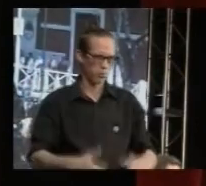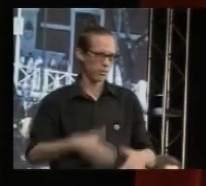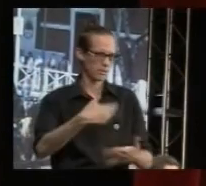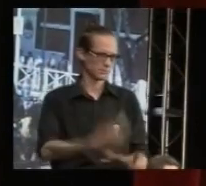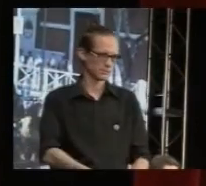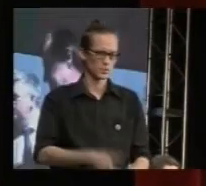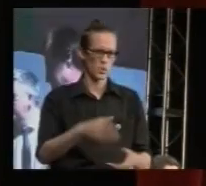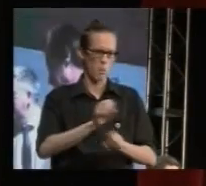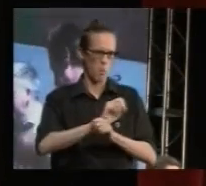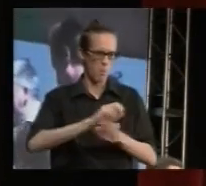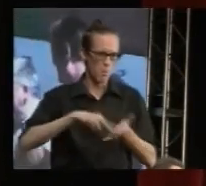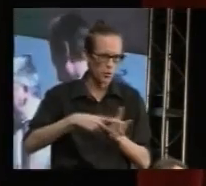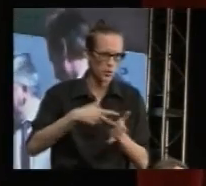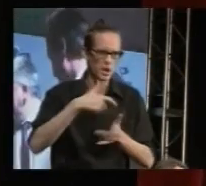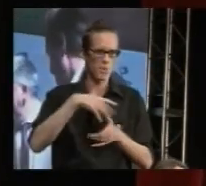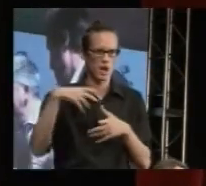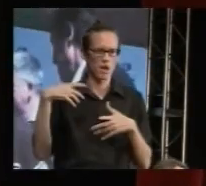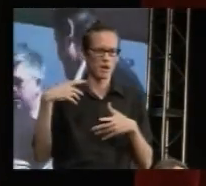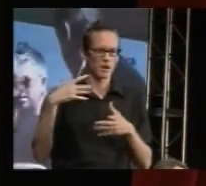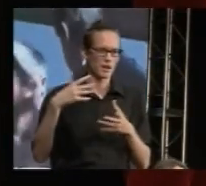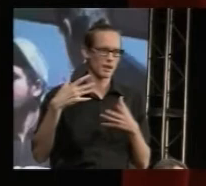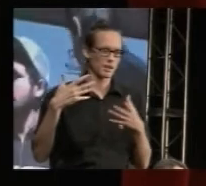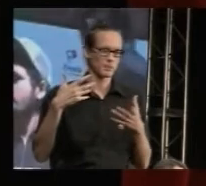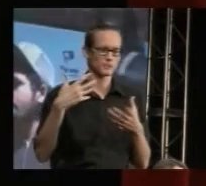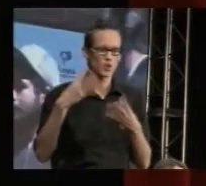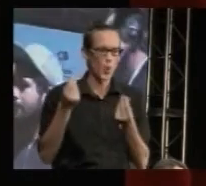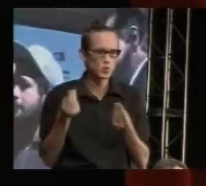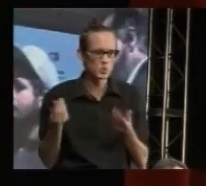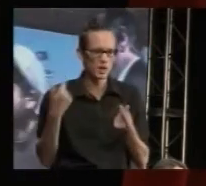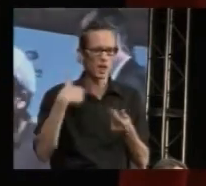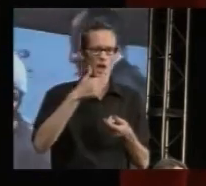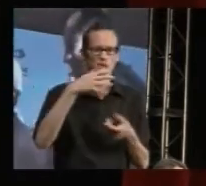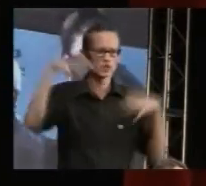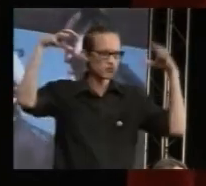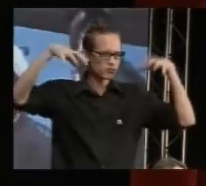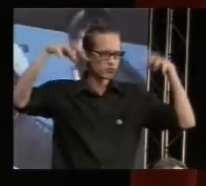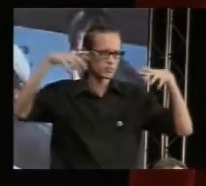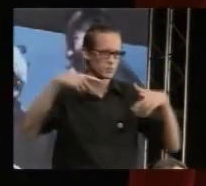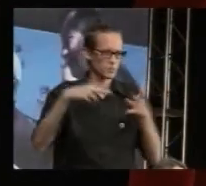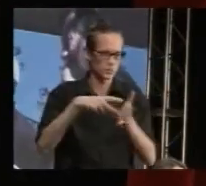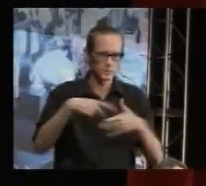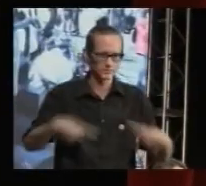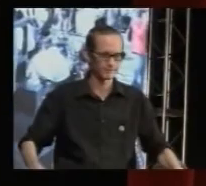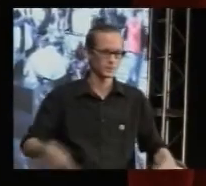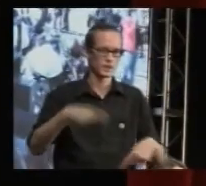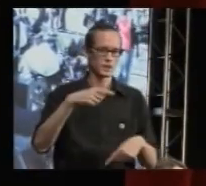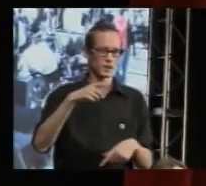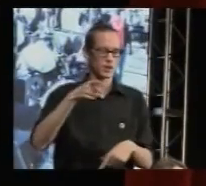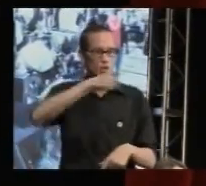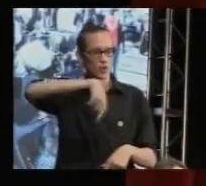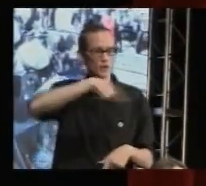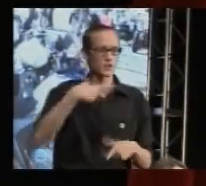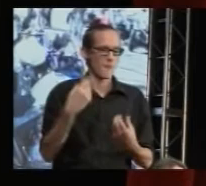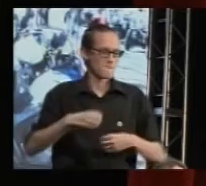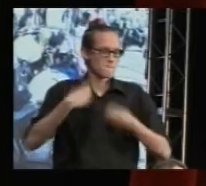con graves problemas de filtración de humedades y agua de lluvia. Remodelación que va a incluir esta sala histórica durante el